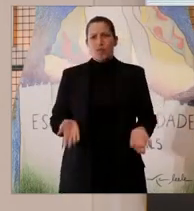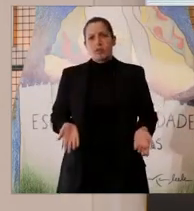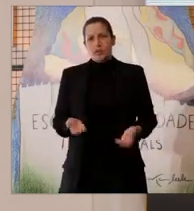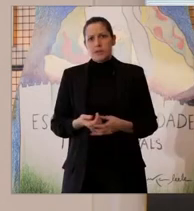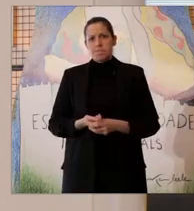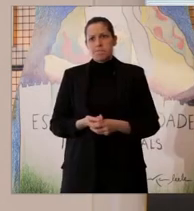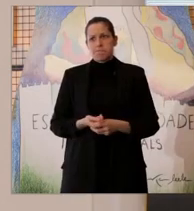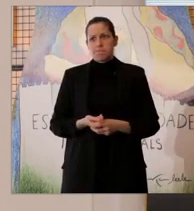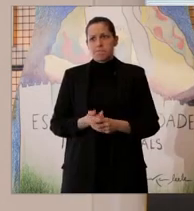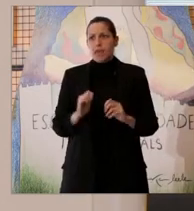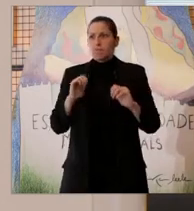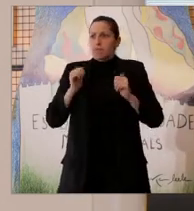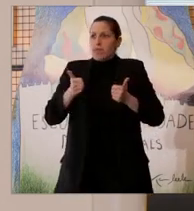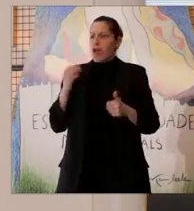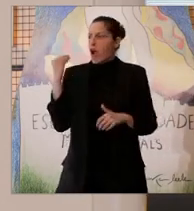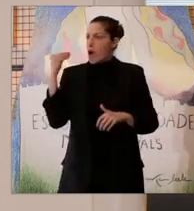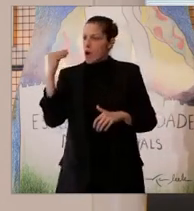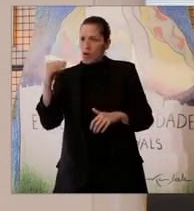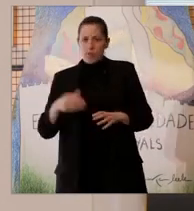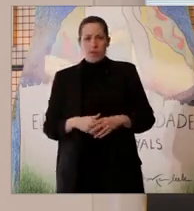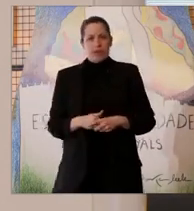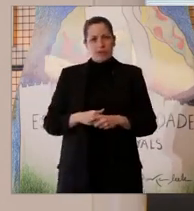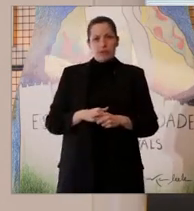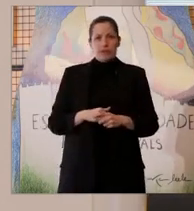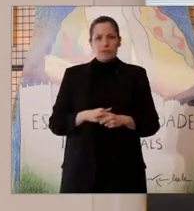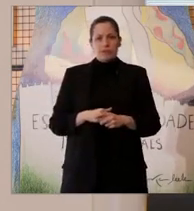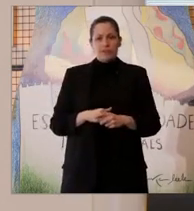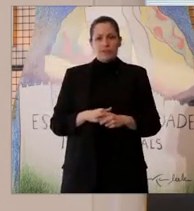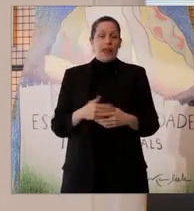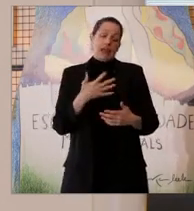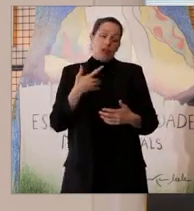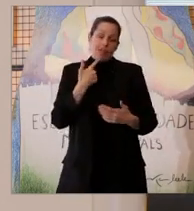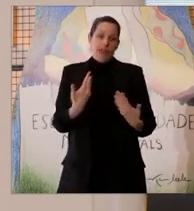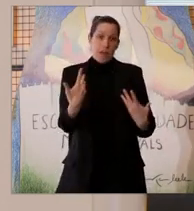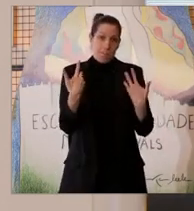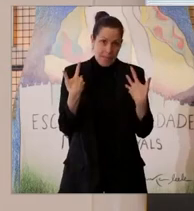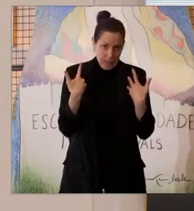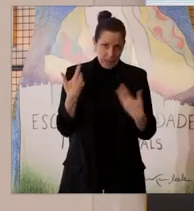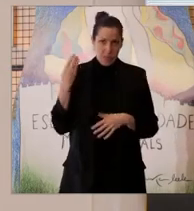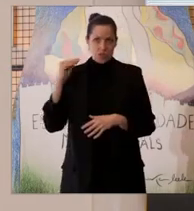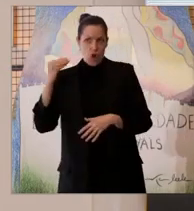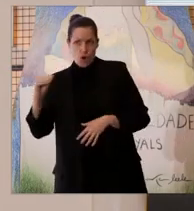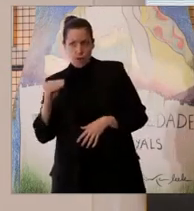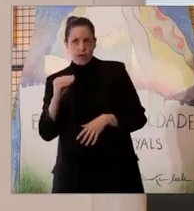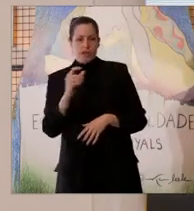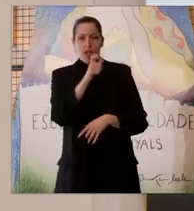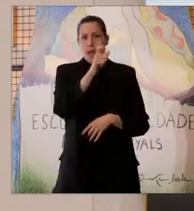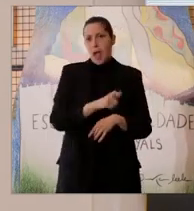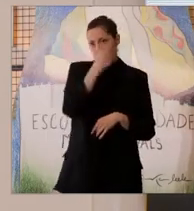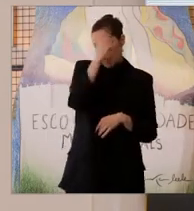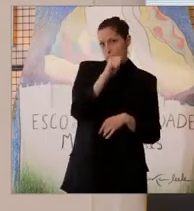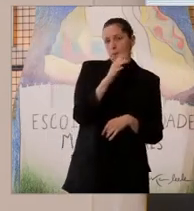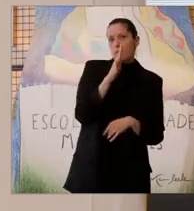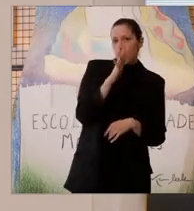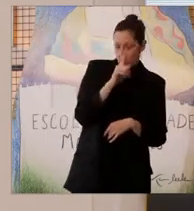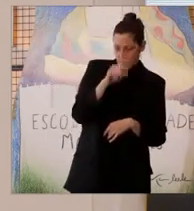cada vez más jóvenes o sea de víctimas cada vez más jóvenes y de violadores cada vez más jóvenes volvemos a lo mismo a la